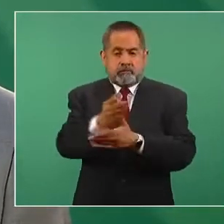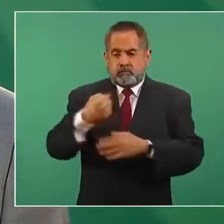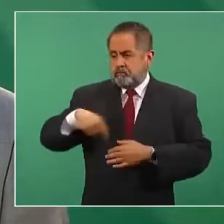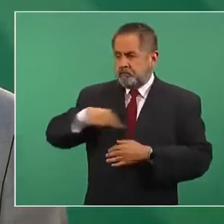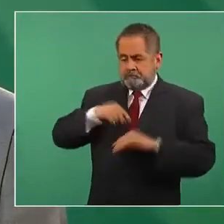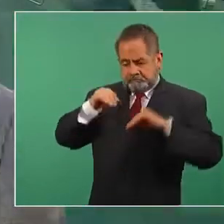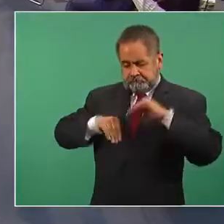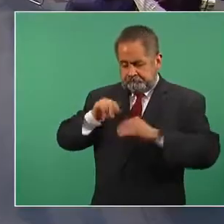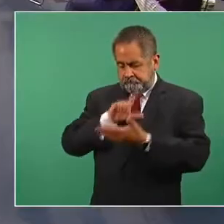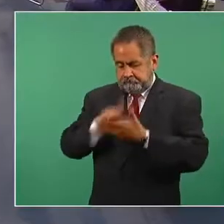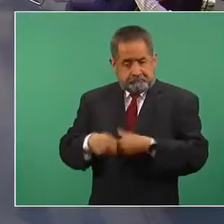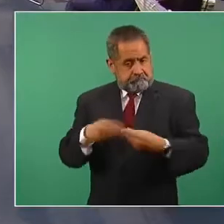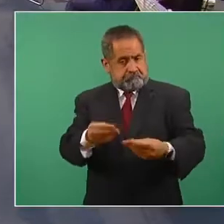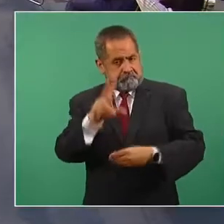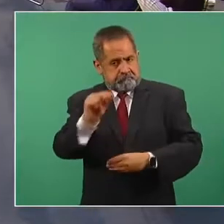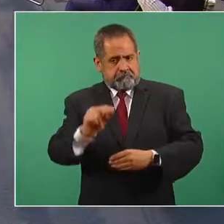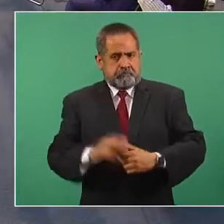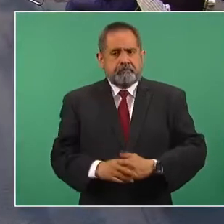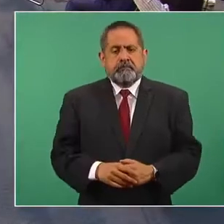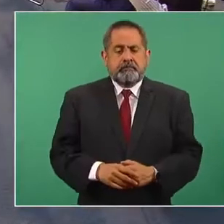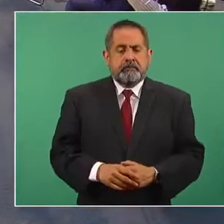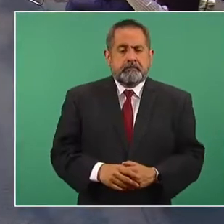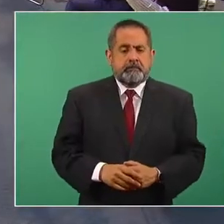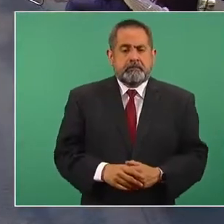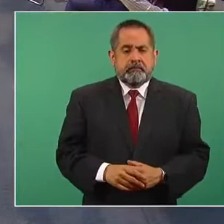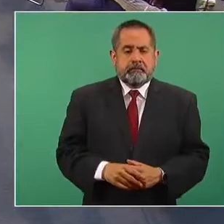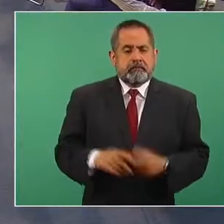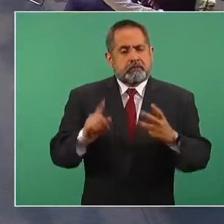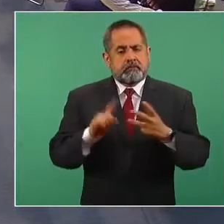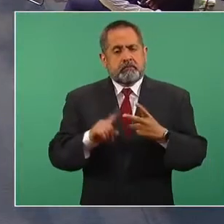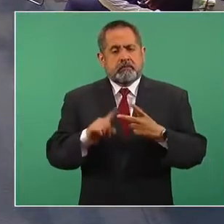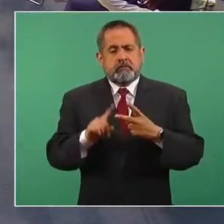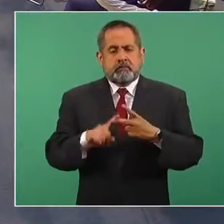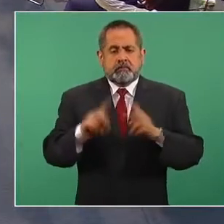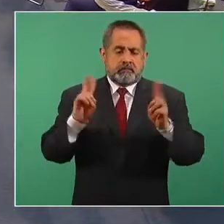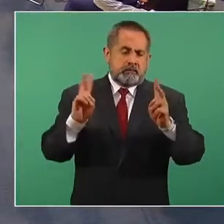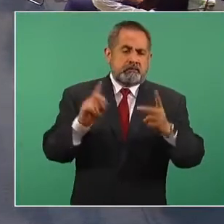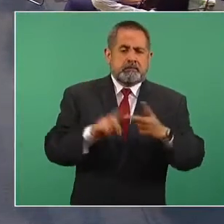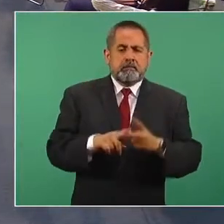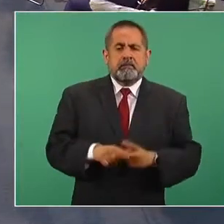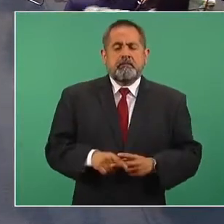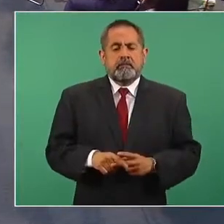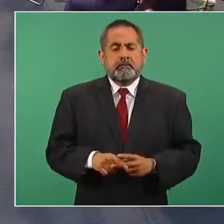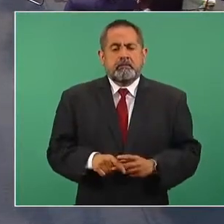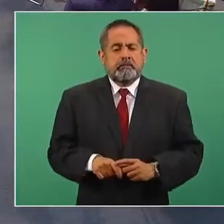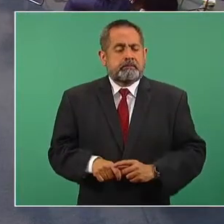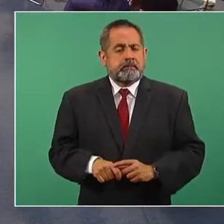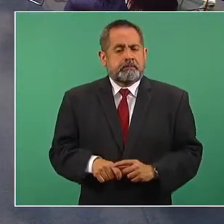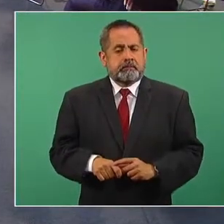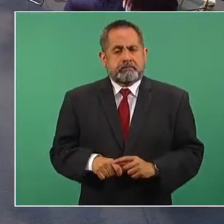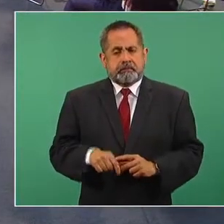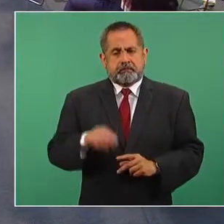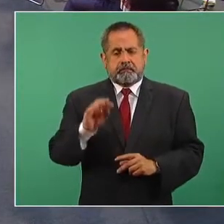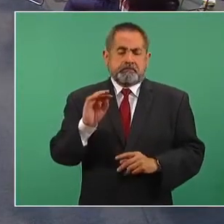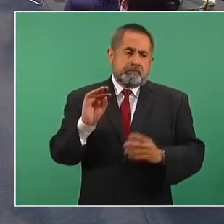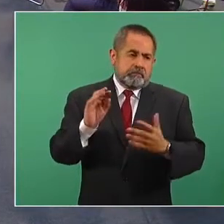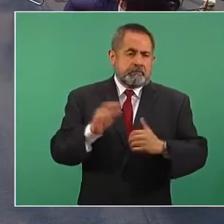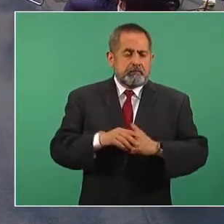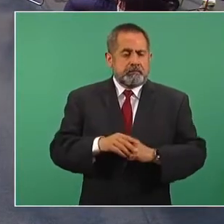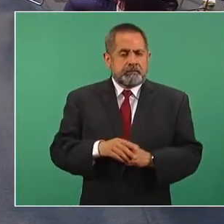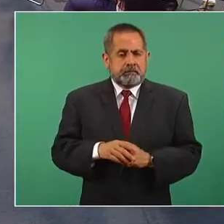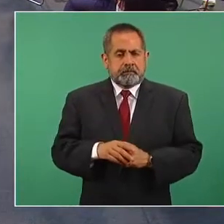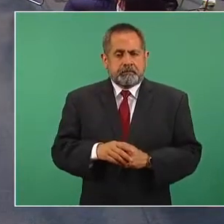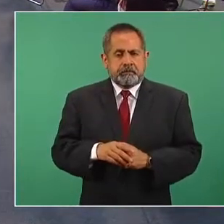legislamos. Presidente, y en el segundo tema que tenía, tiene que ver, pues es una situación que muchos,